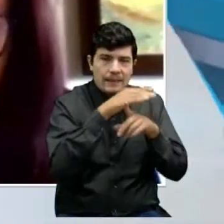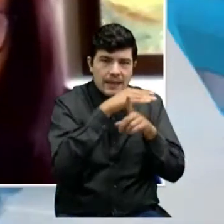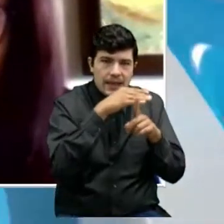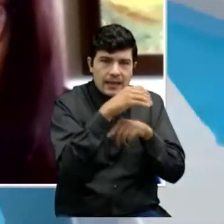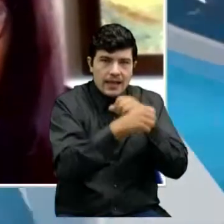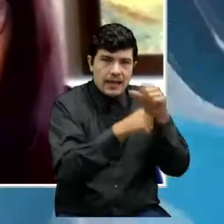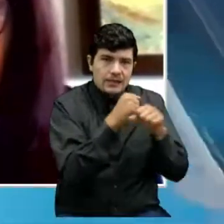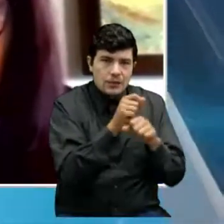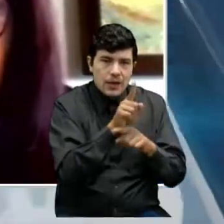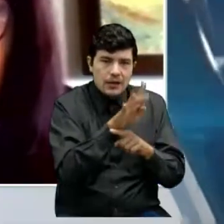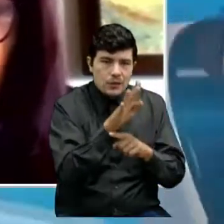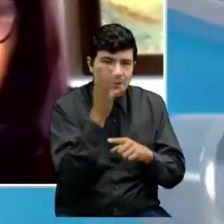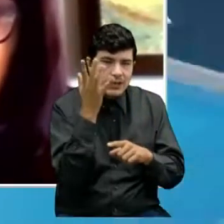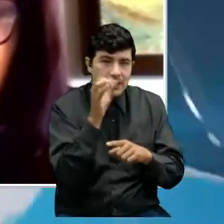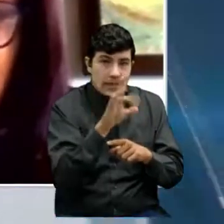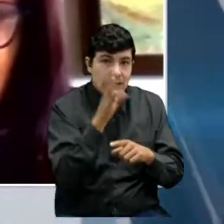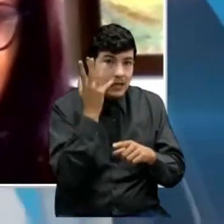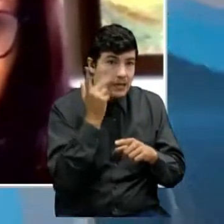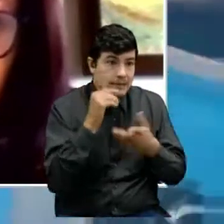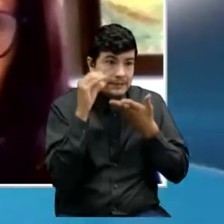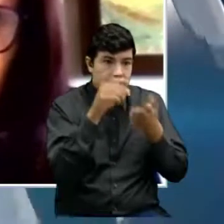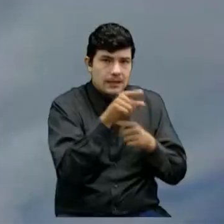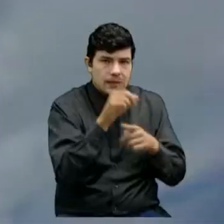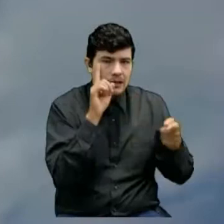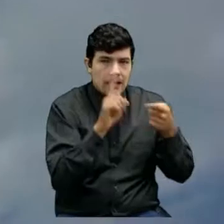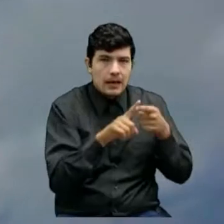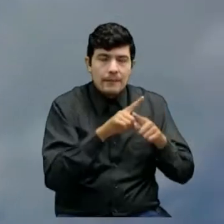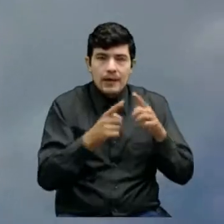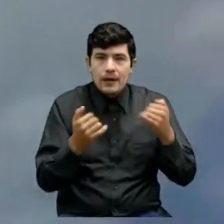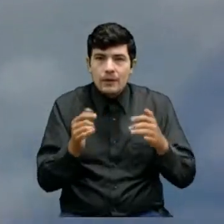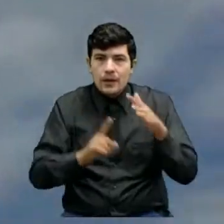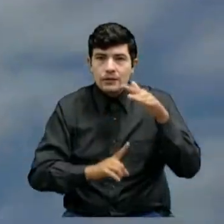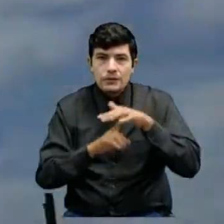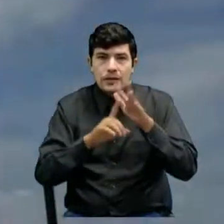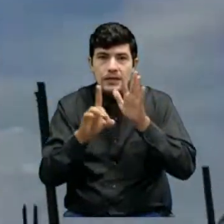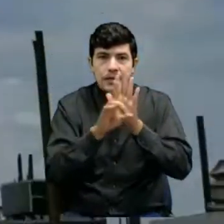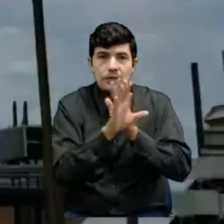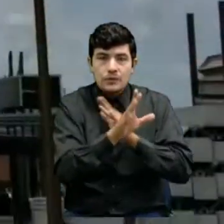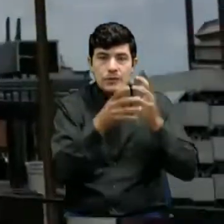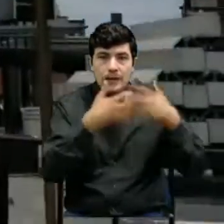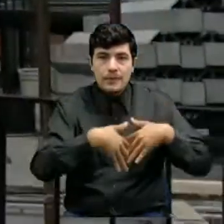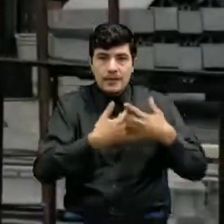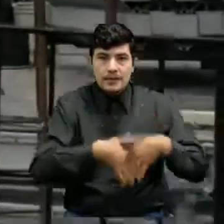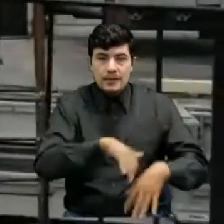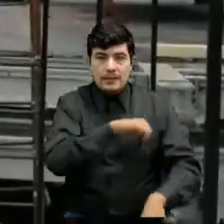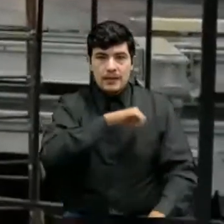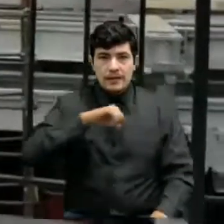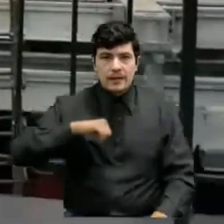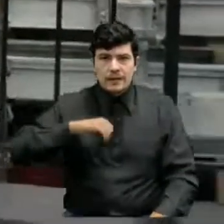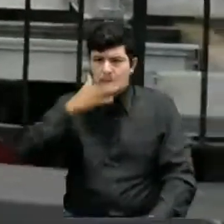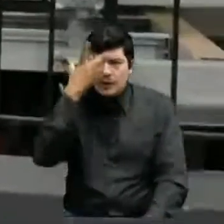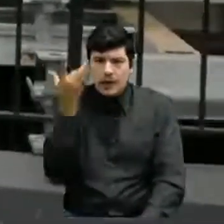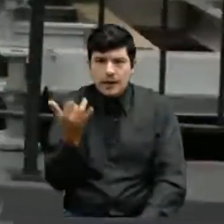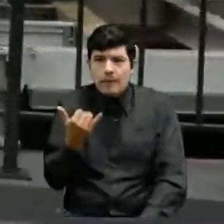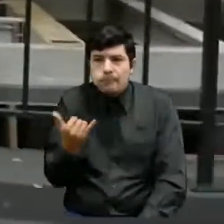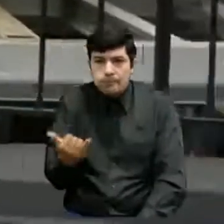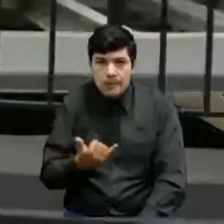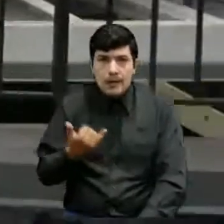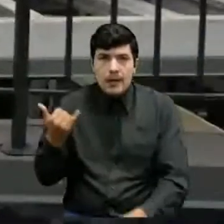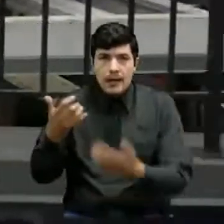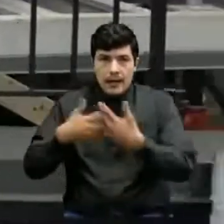se emitió un decreto, pero el decreto iba destinado para la empresa privada. ¿Por qué? Porque es que la empresa